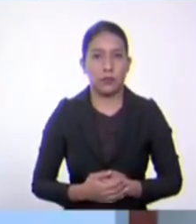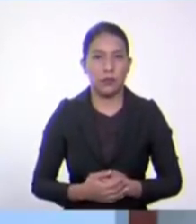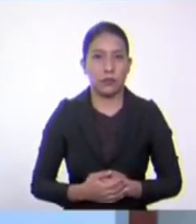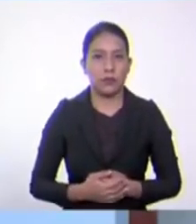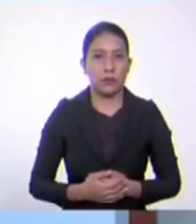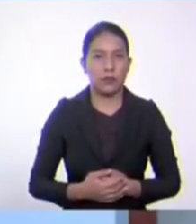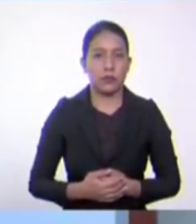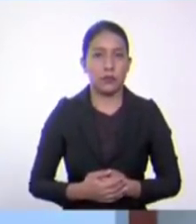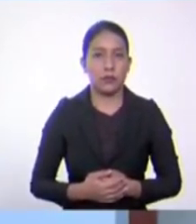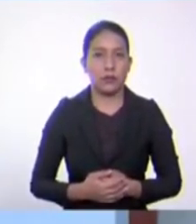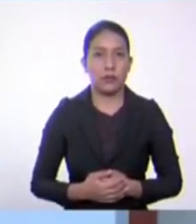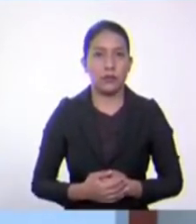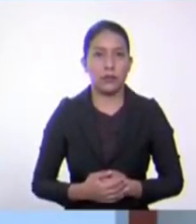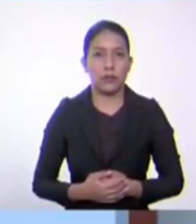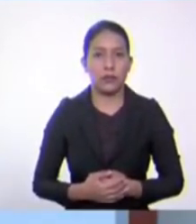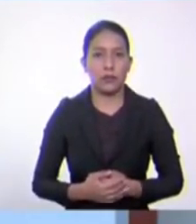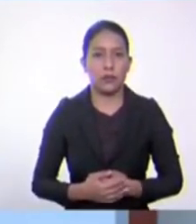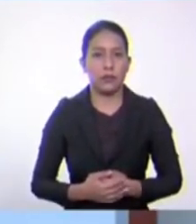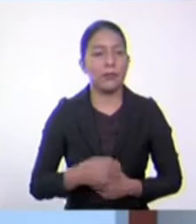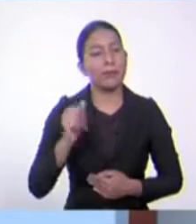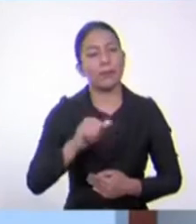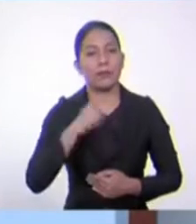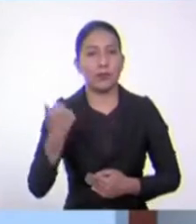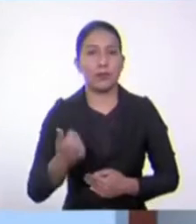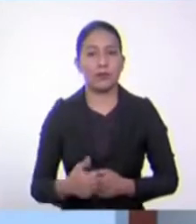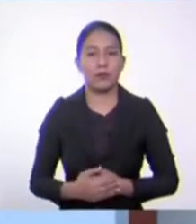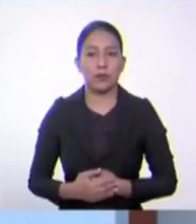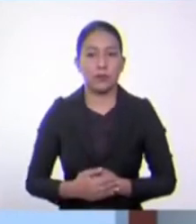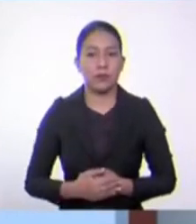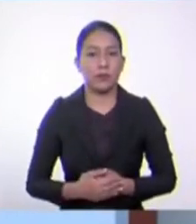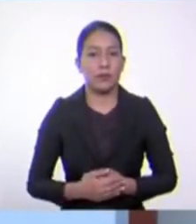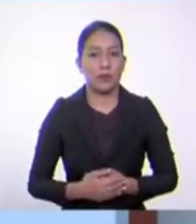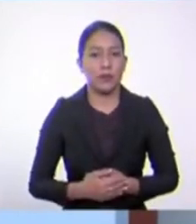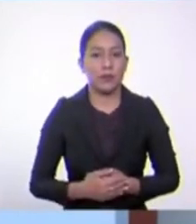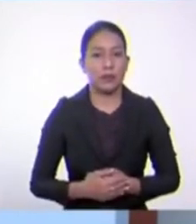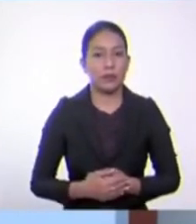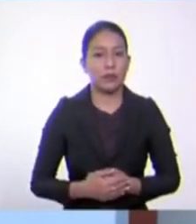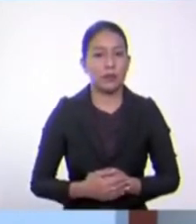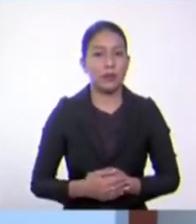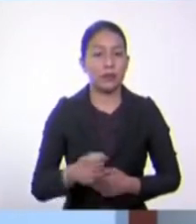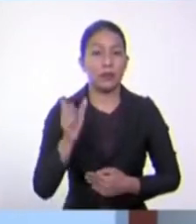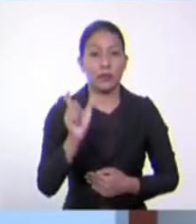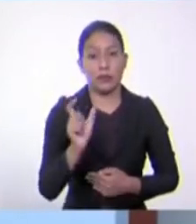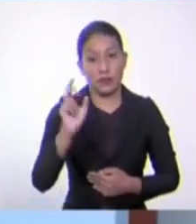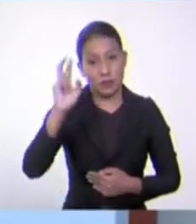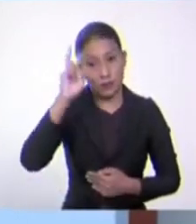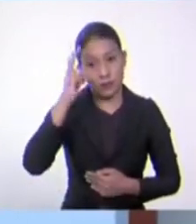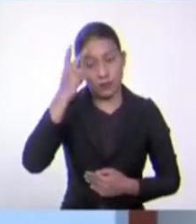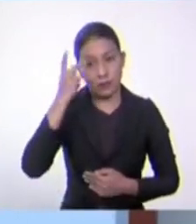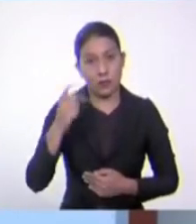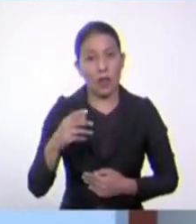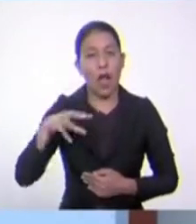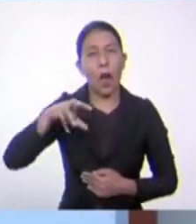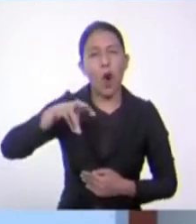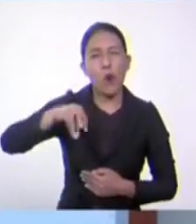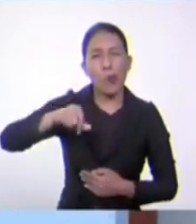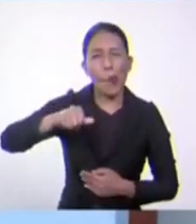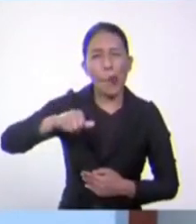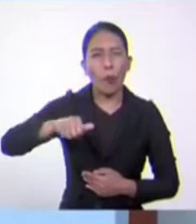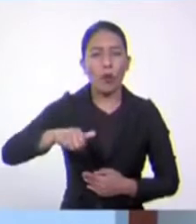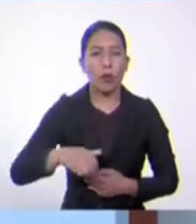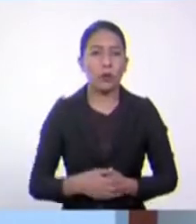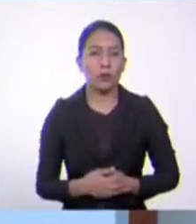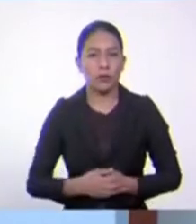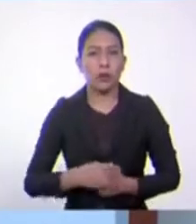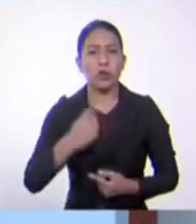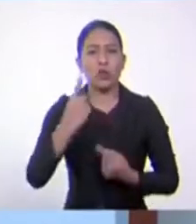Vamos a la siguiente. Tenemos que el significado es limón. ¿Cuál de